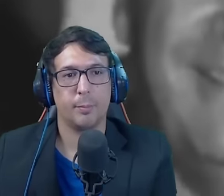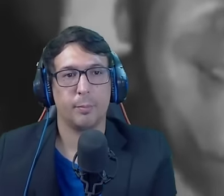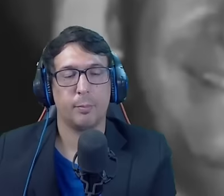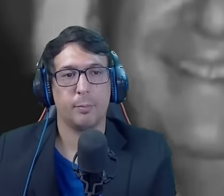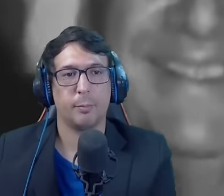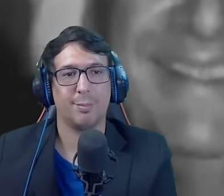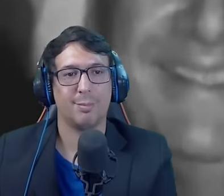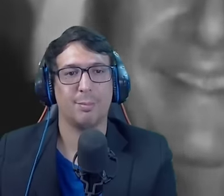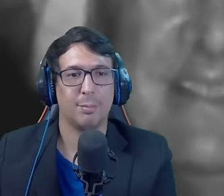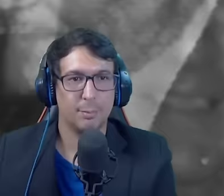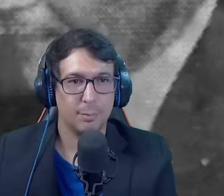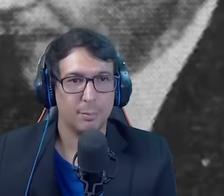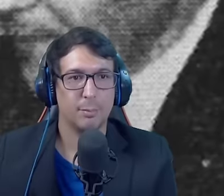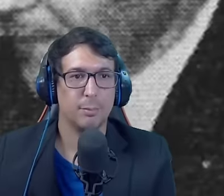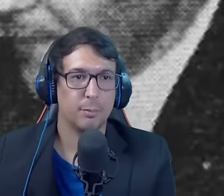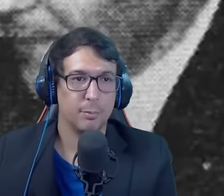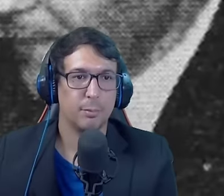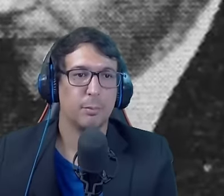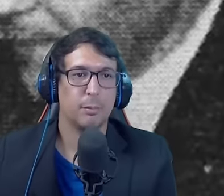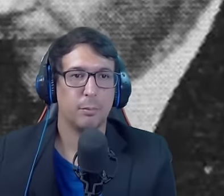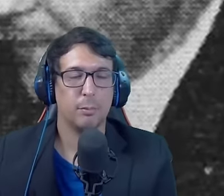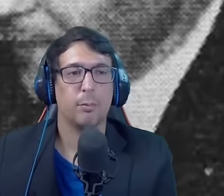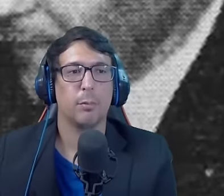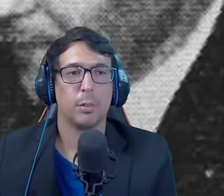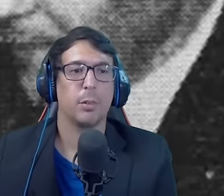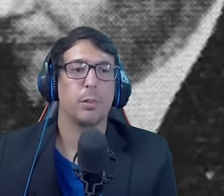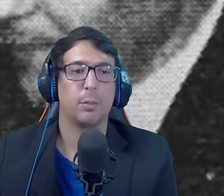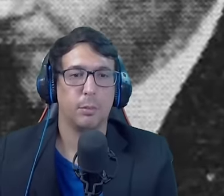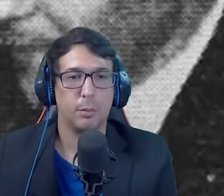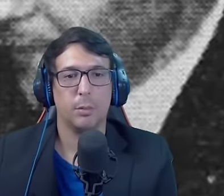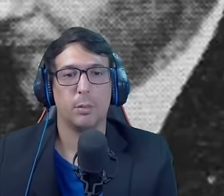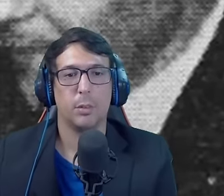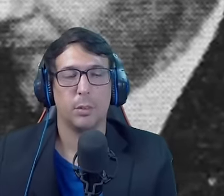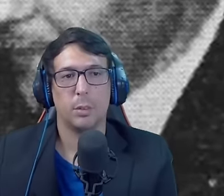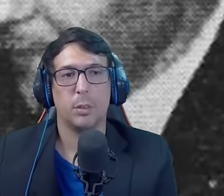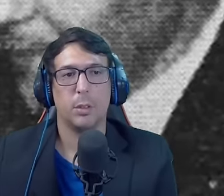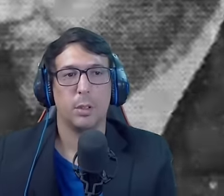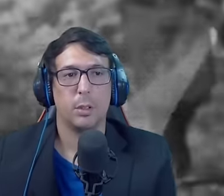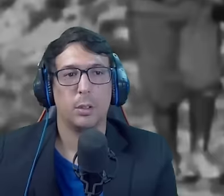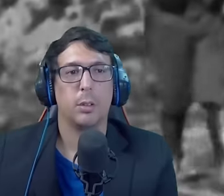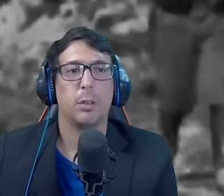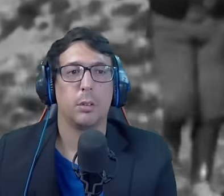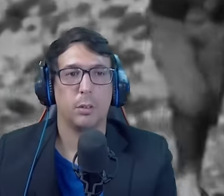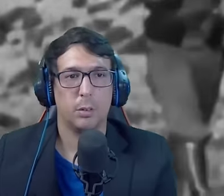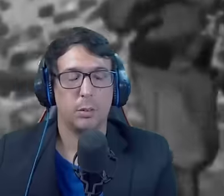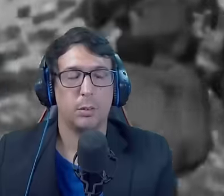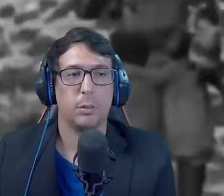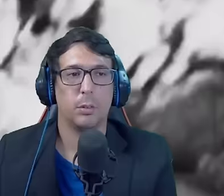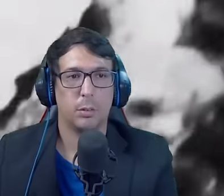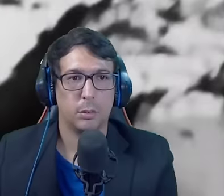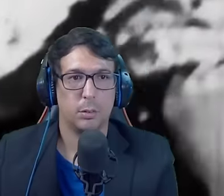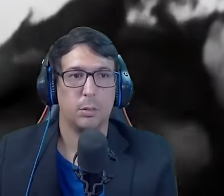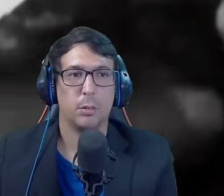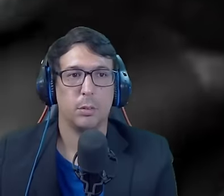amistad inquebrantable con el mítico escritor Federico García Lorca. Fusilado en 1936